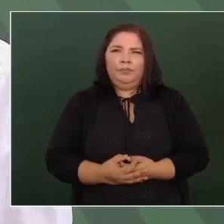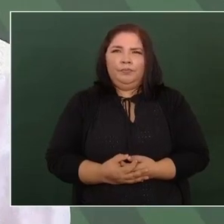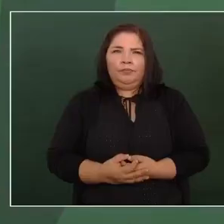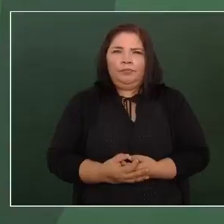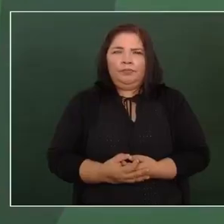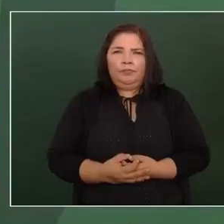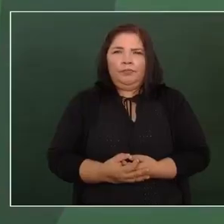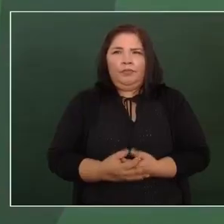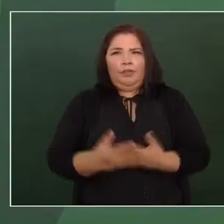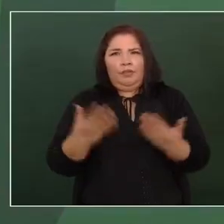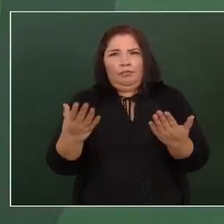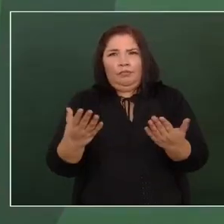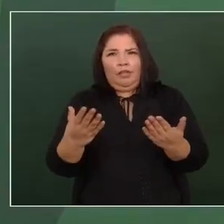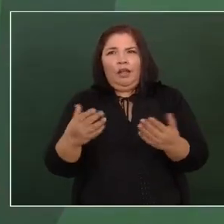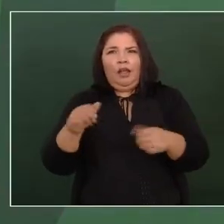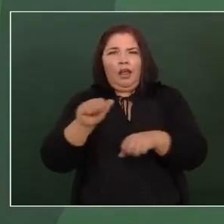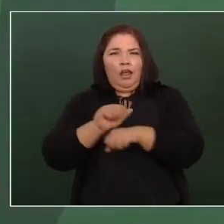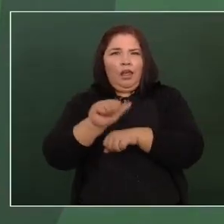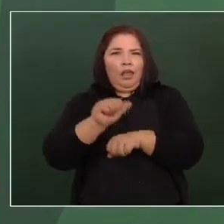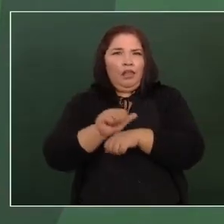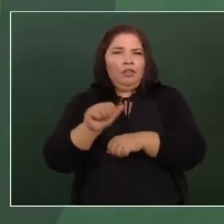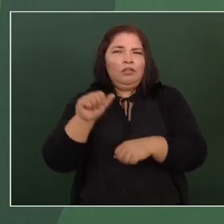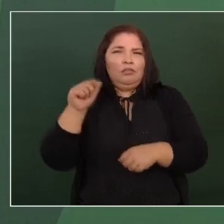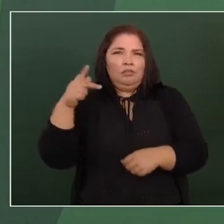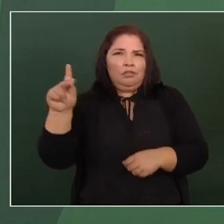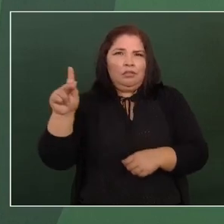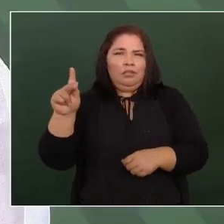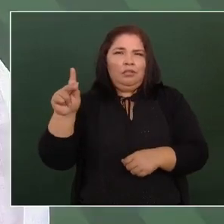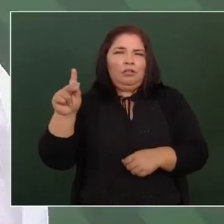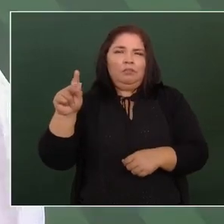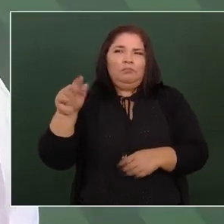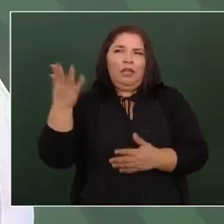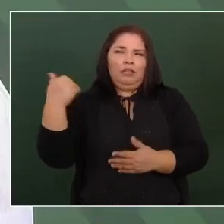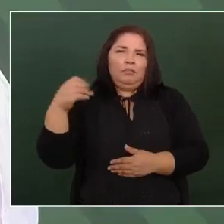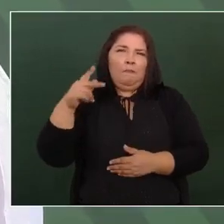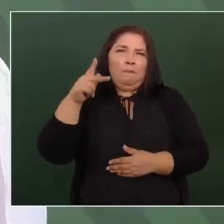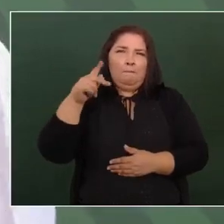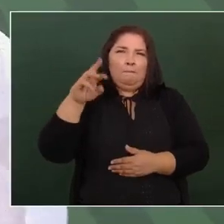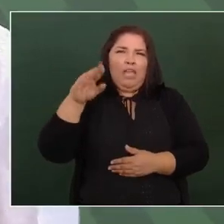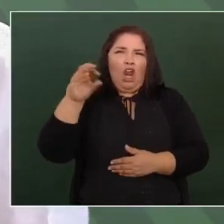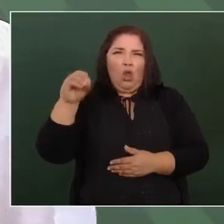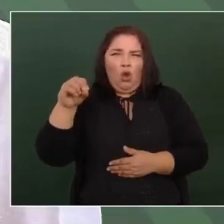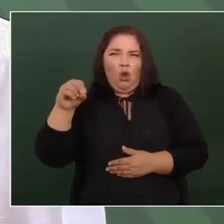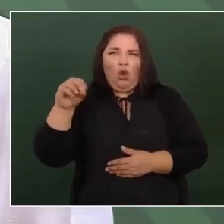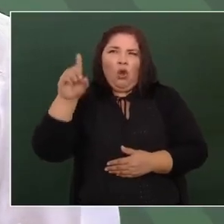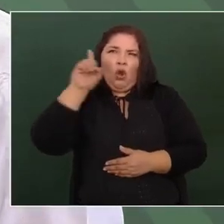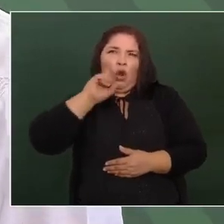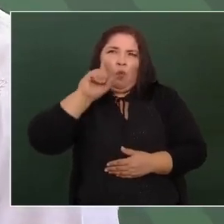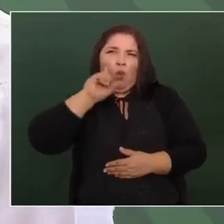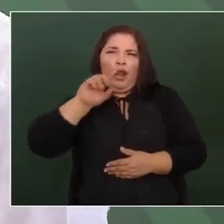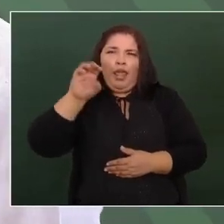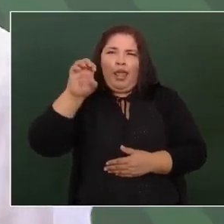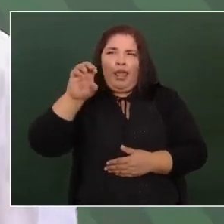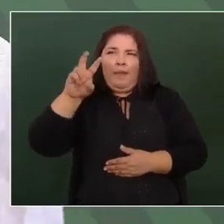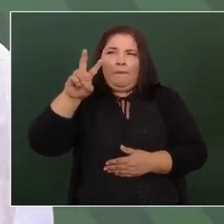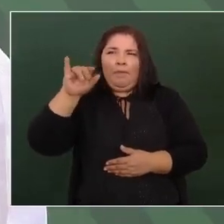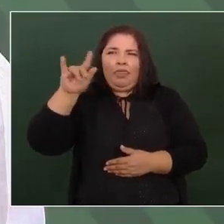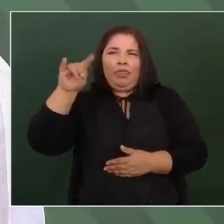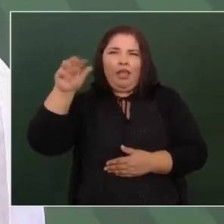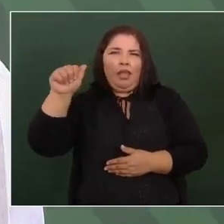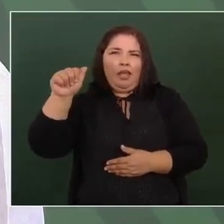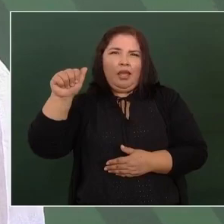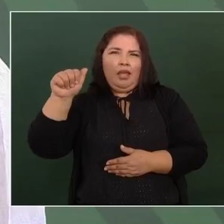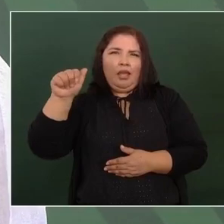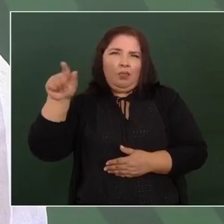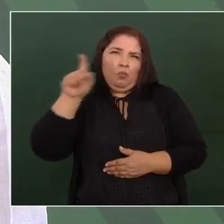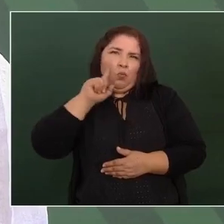Y de los argentinos, ni Perón ni Evita, con todo respeto,